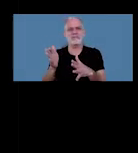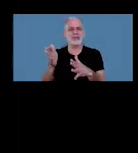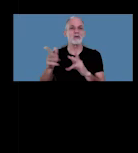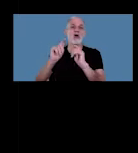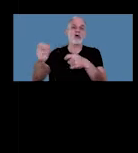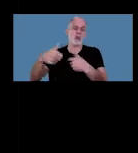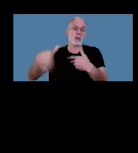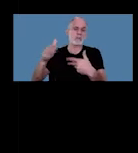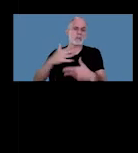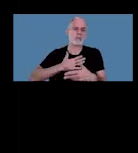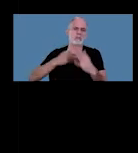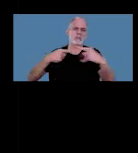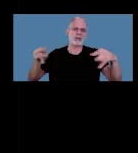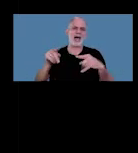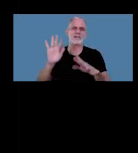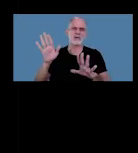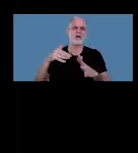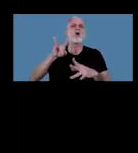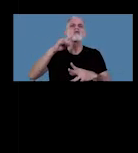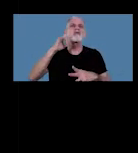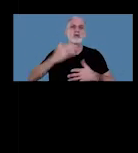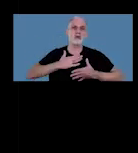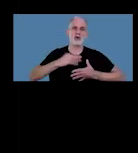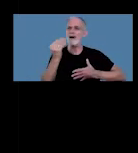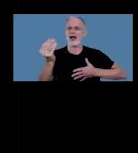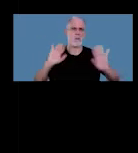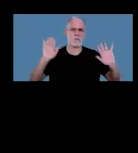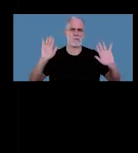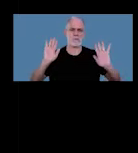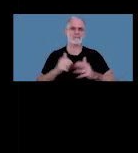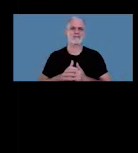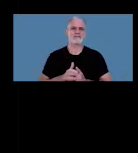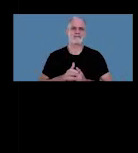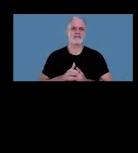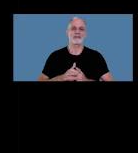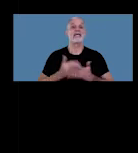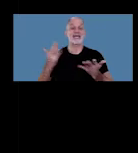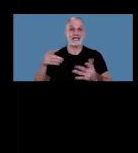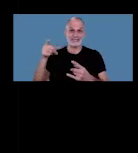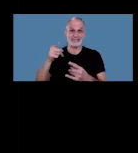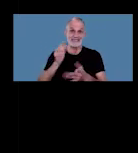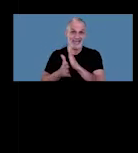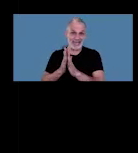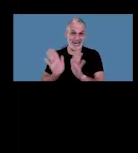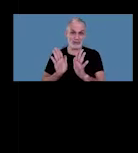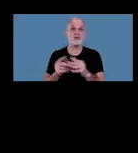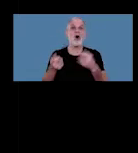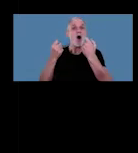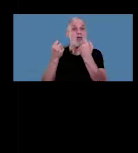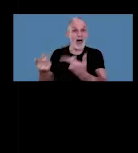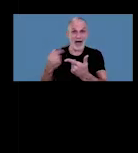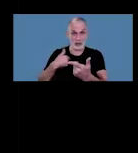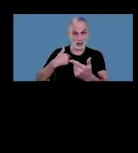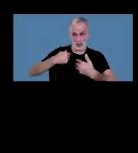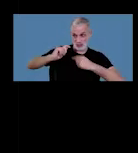nueva propiedad reservándose el usufructo gratuito y vitalicio del bien. En este caso, quien cede el bien